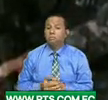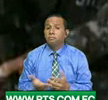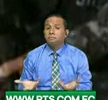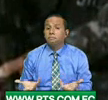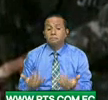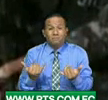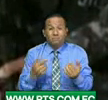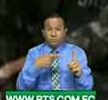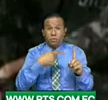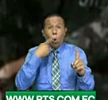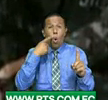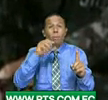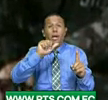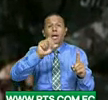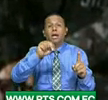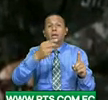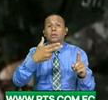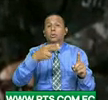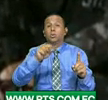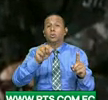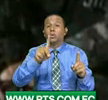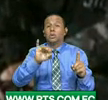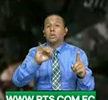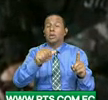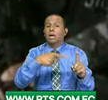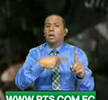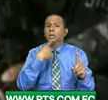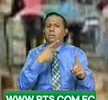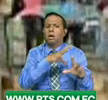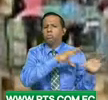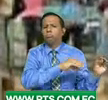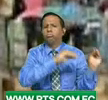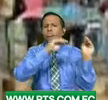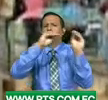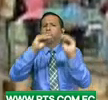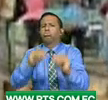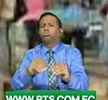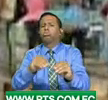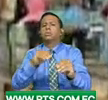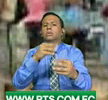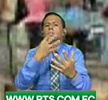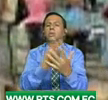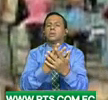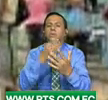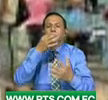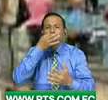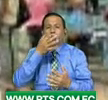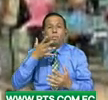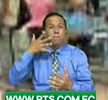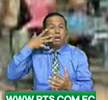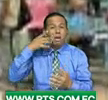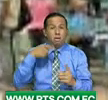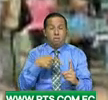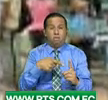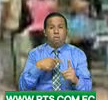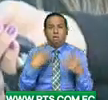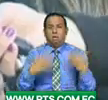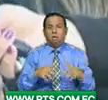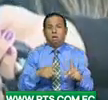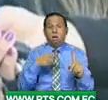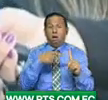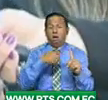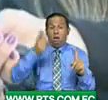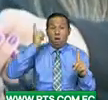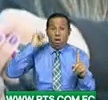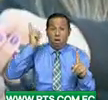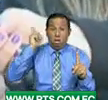oportunidad, alias Anchun ya habría sido trasladado por un tema de habeas corpus a la cárcel de Santo Domingo y se cocinó la nueva masacre. Nos